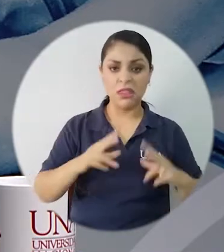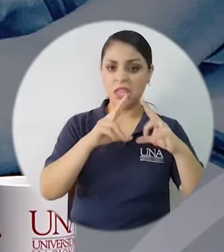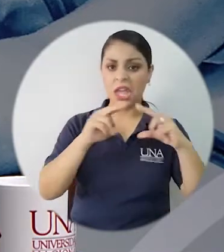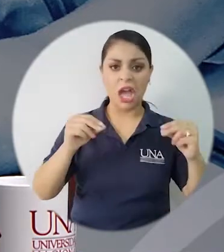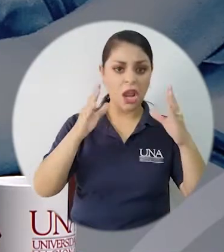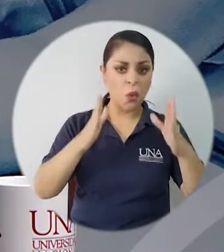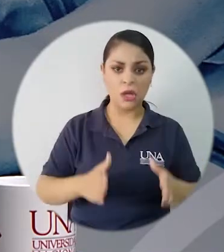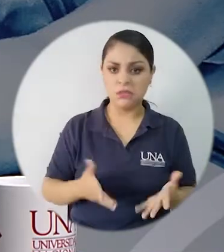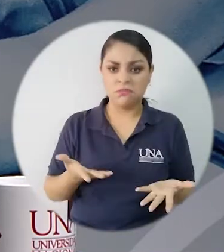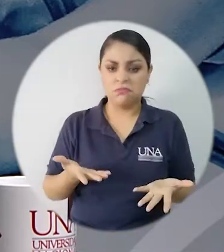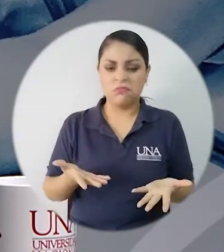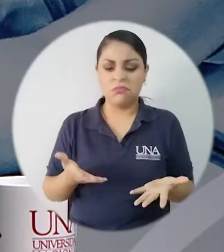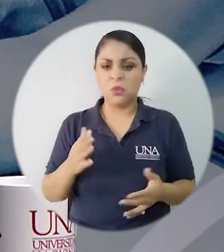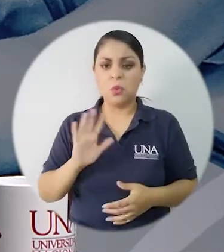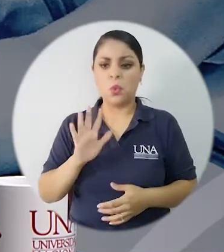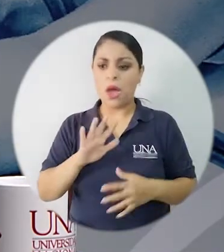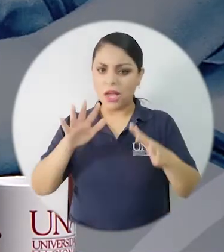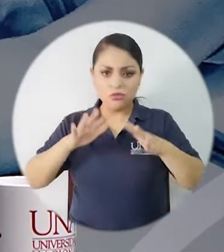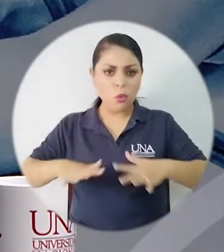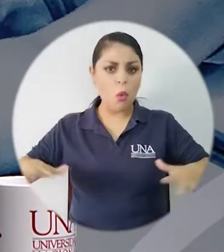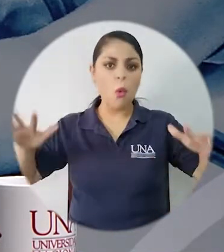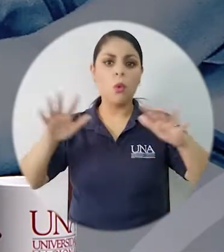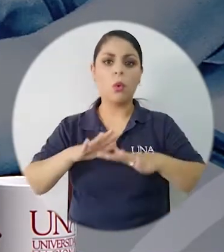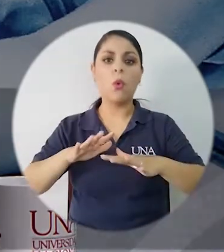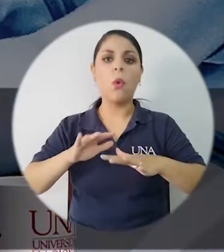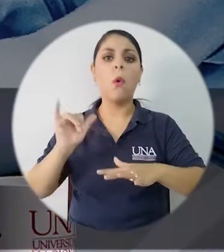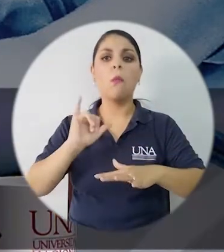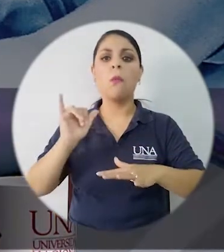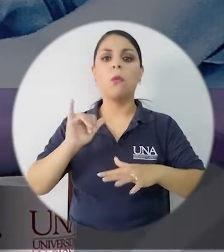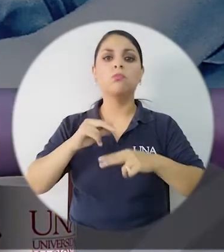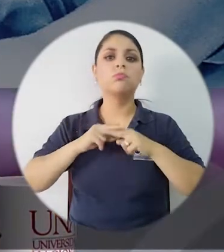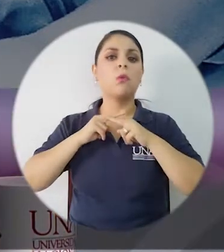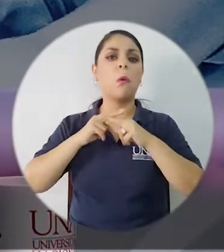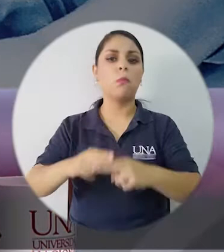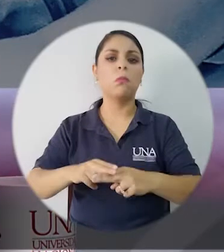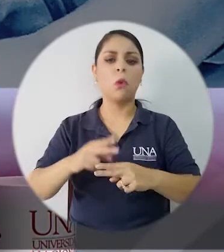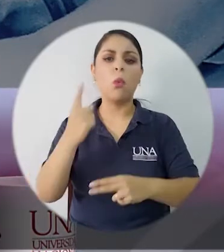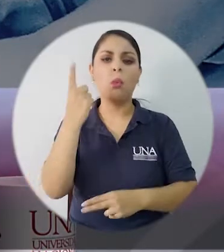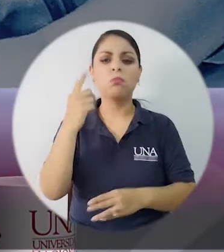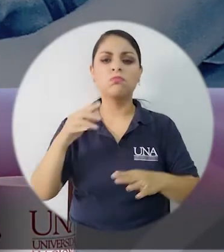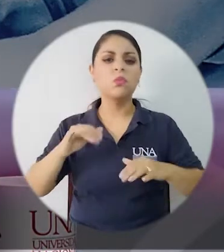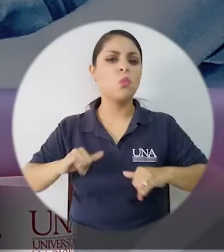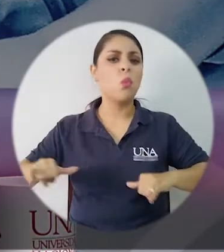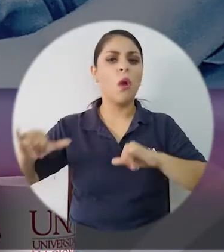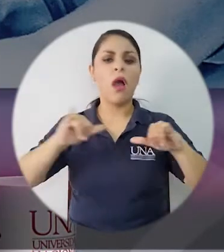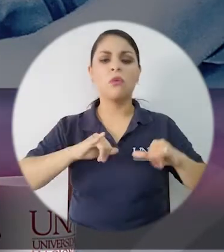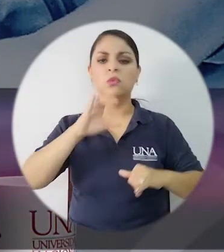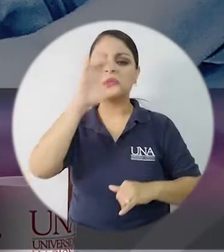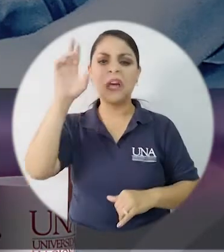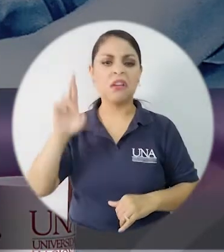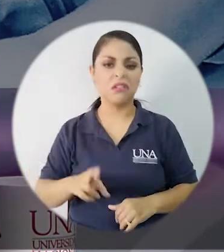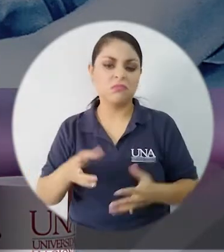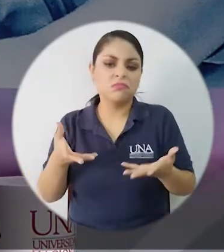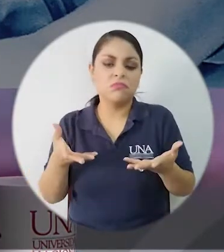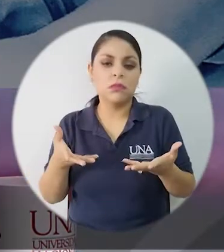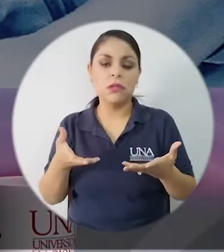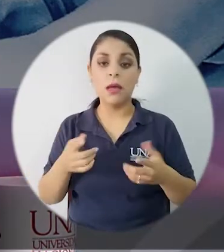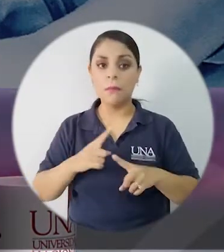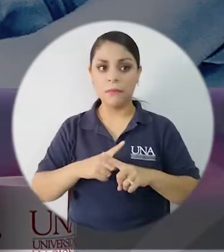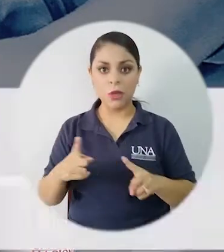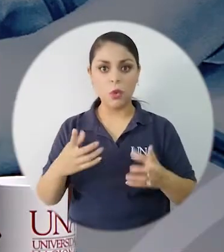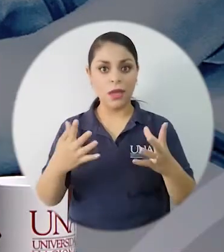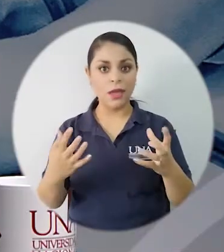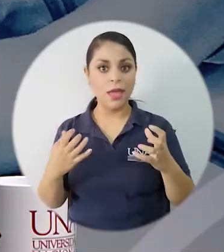ahora. Tanto así era que se denominaban hasta los Costarricas, ¿verdad? Ese era el término con el que se denominaba. Y hay que tener claro que